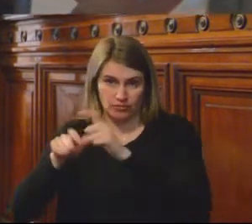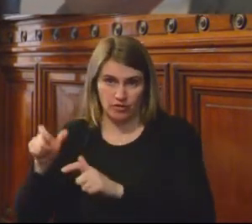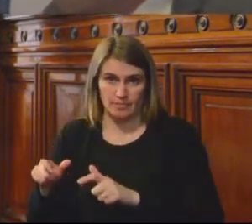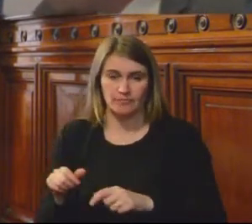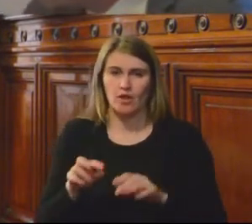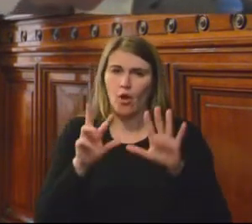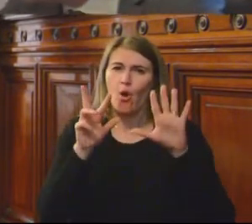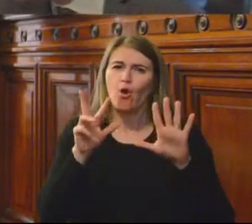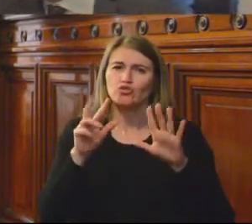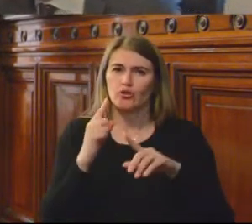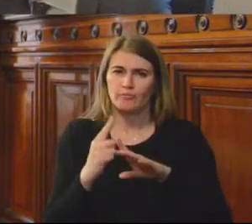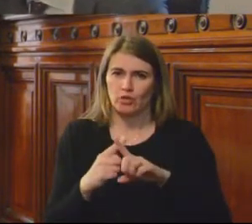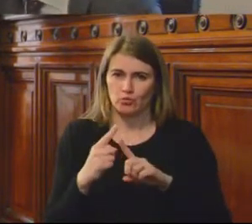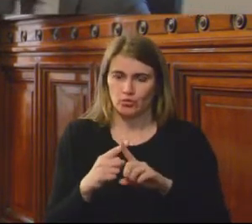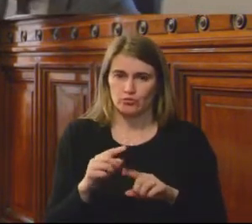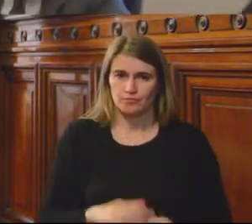8 minutos.